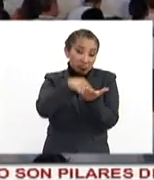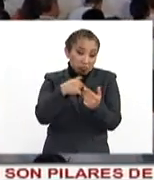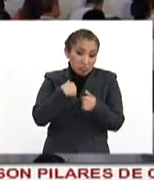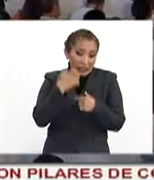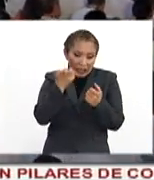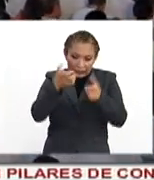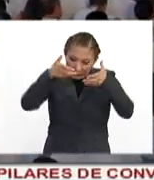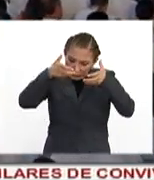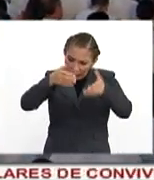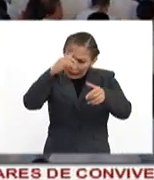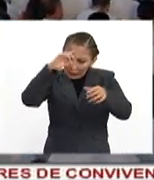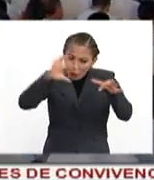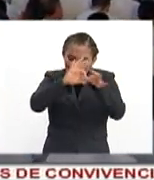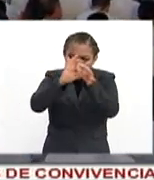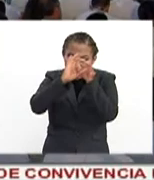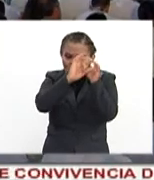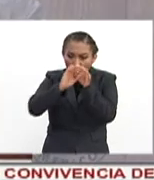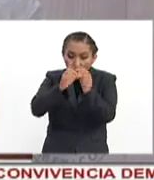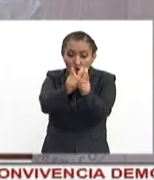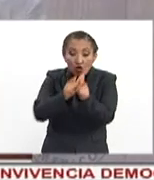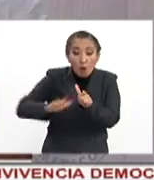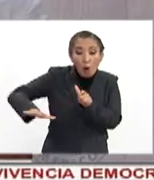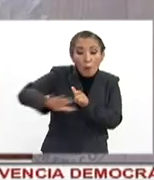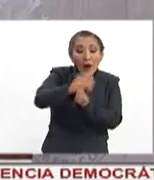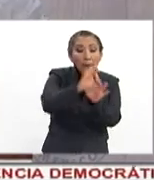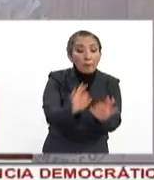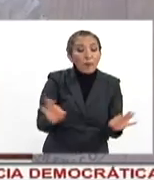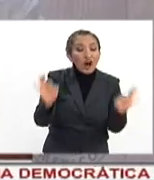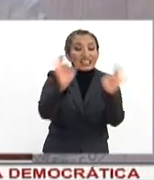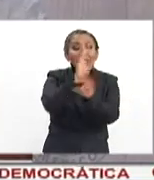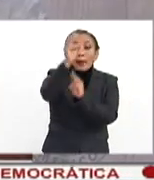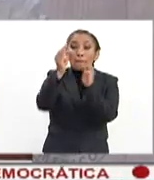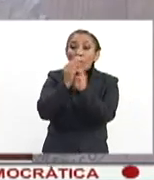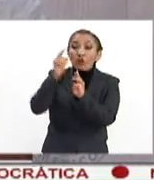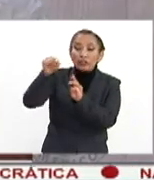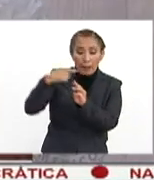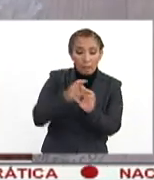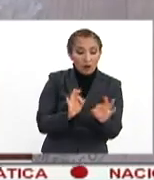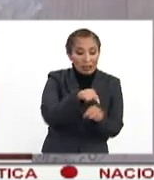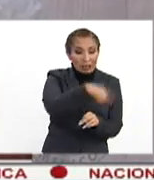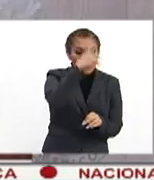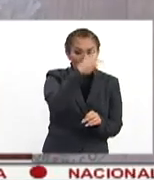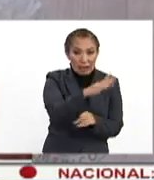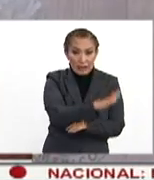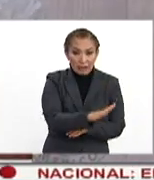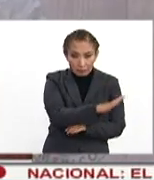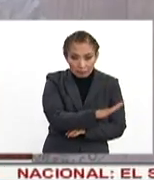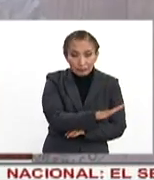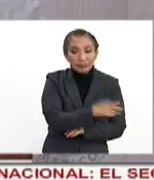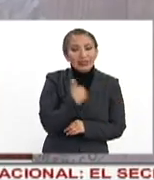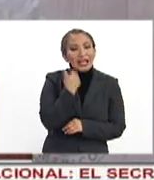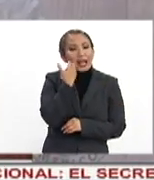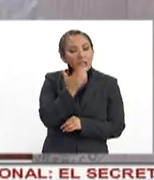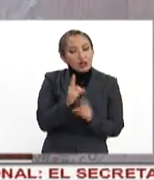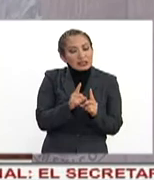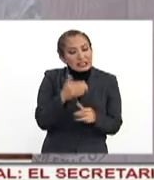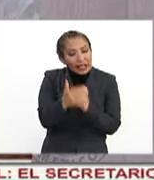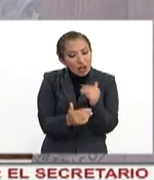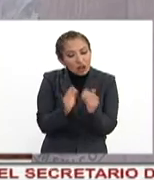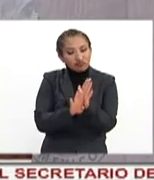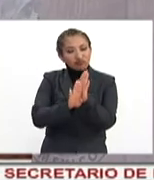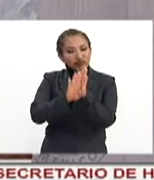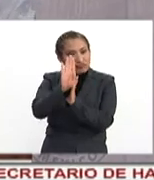en esta conciencia colectiva de lo que importa al mundo y de lo que importa a los mexicanos. Queremos desarrollo,